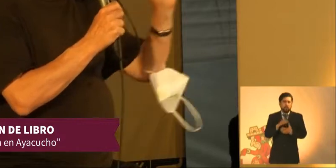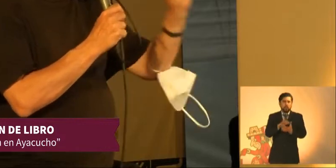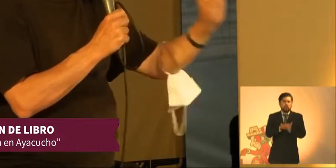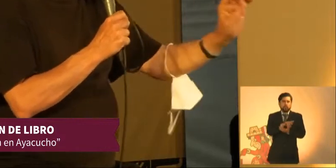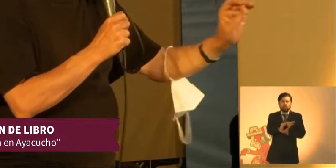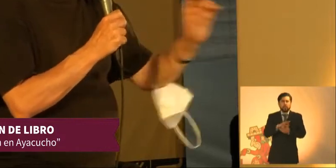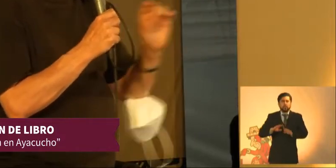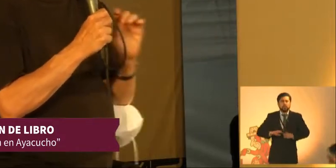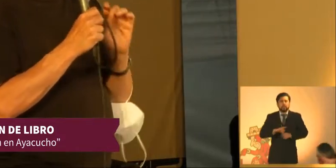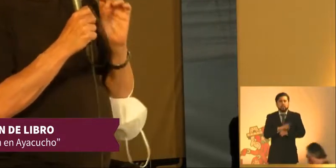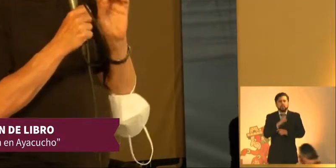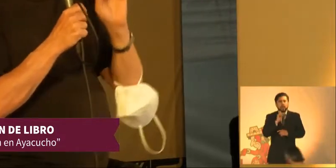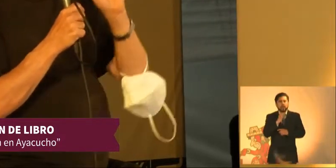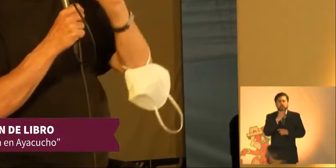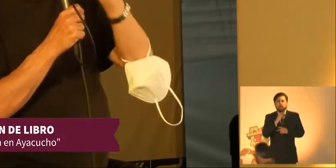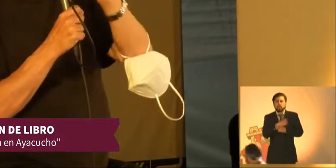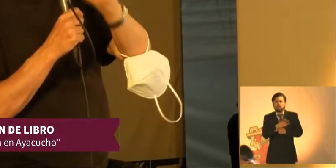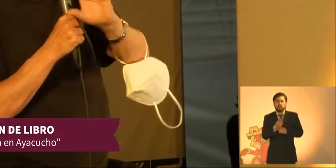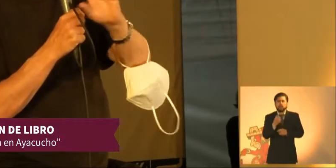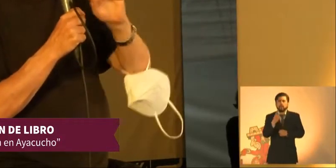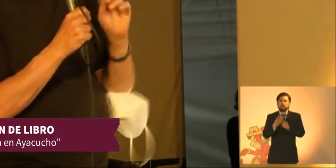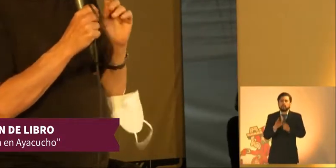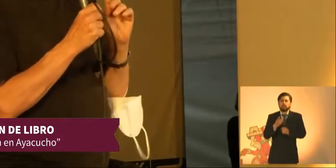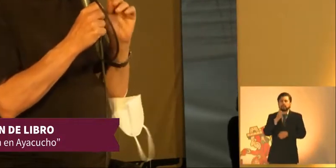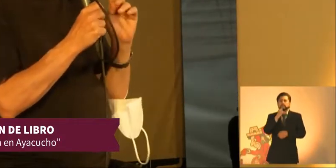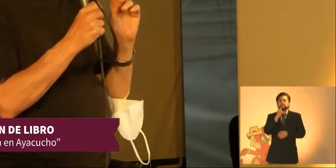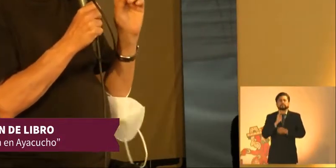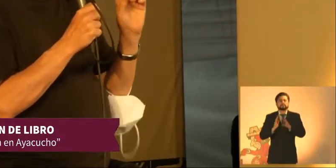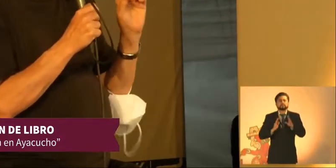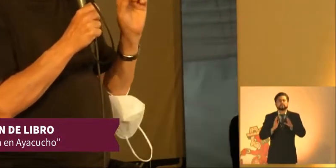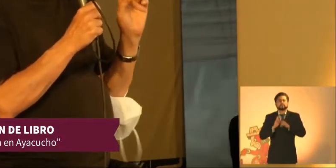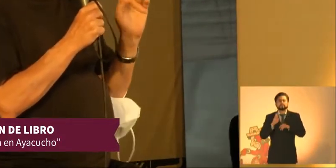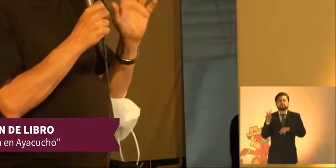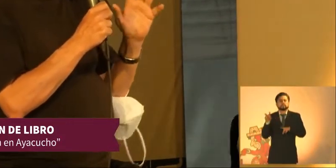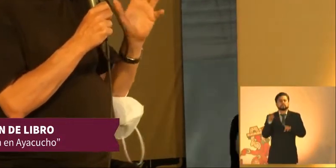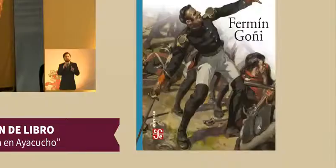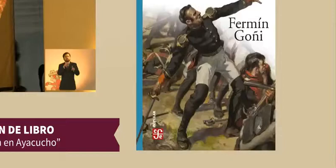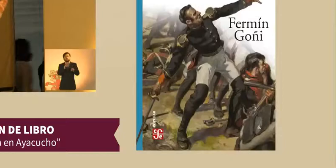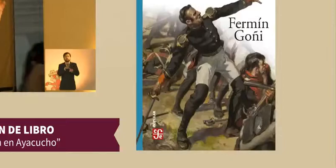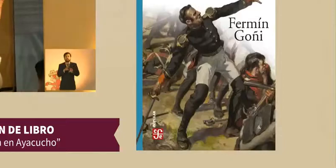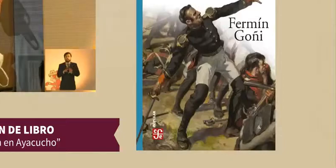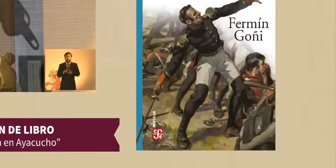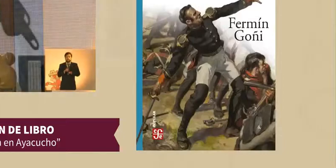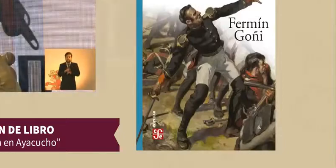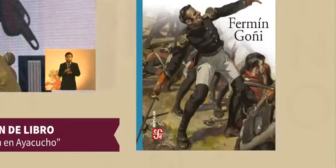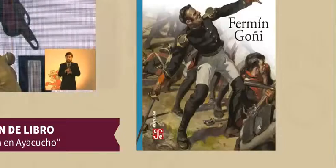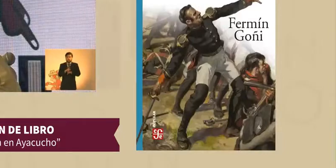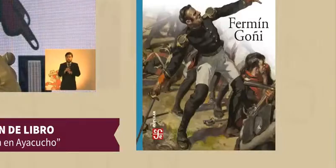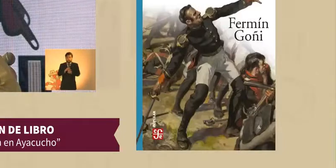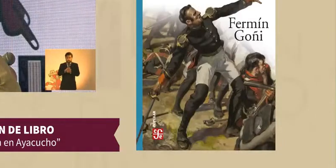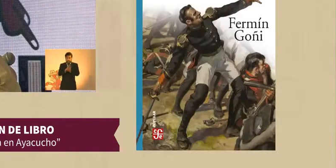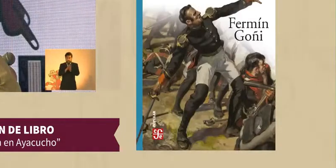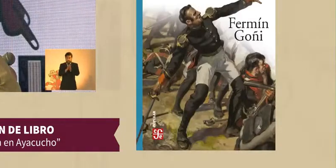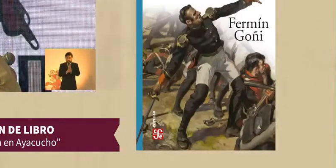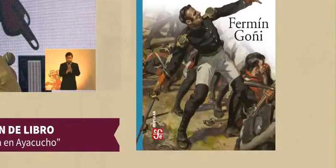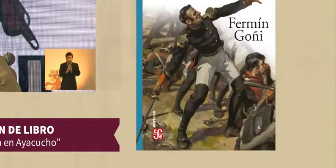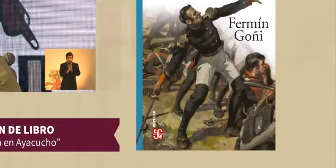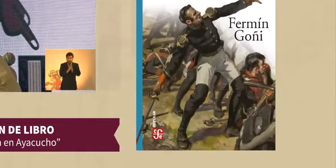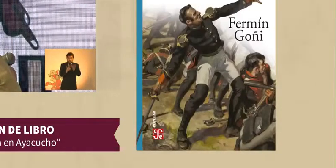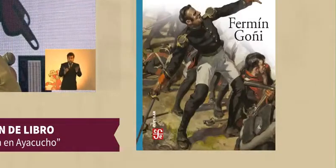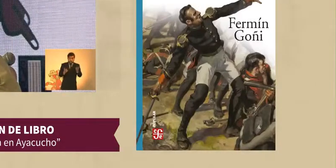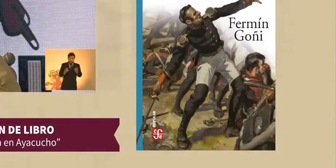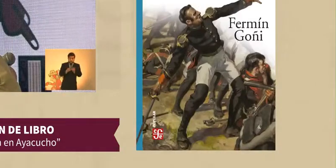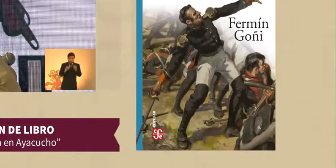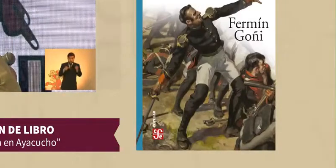unos oficiales a la mirada de sucre y lo convierte en una novela de un tremendo